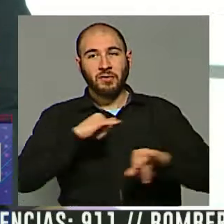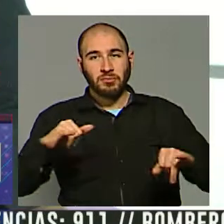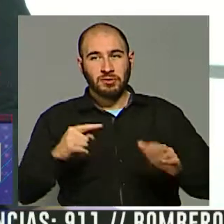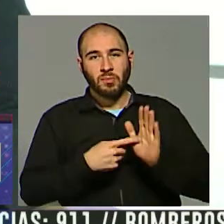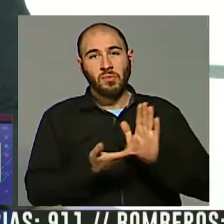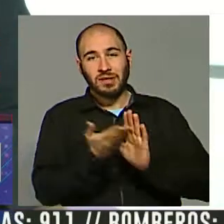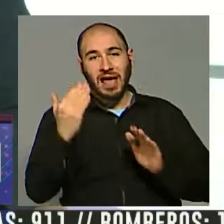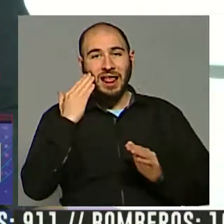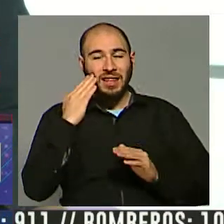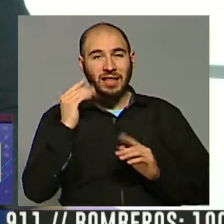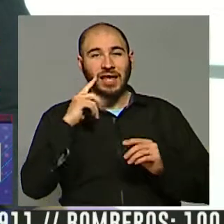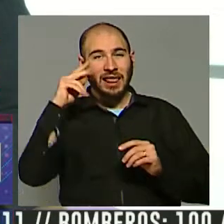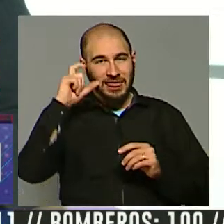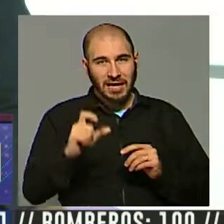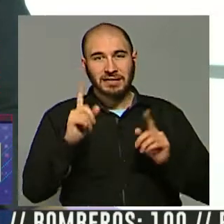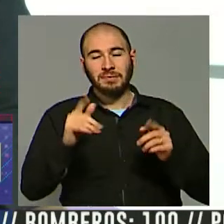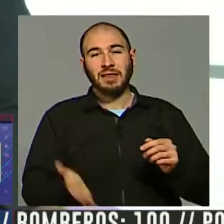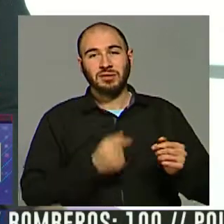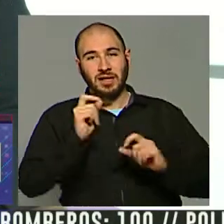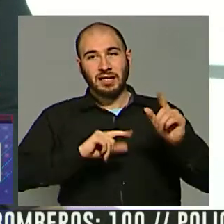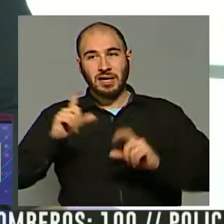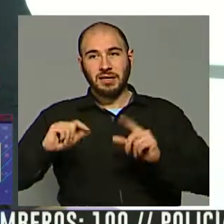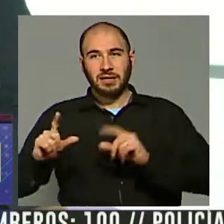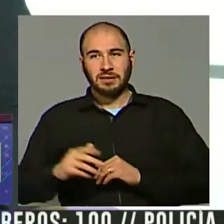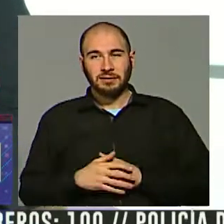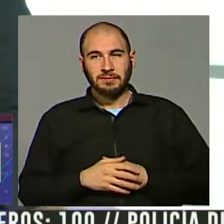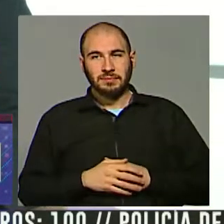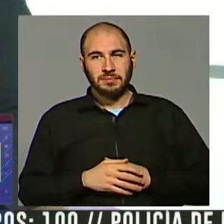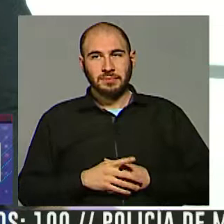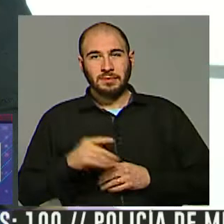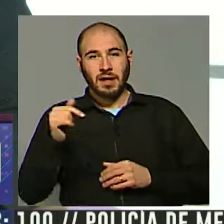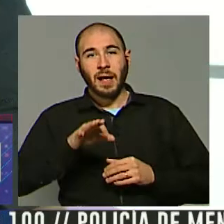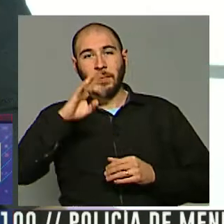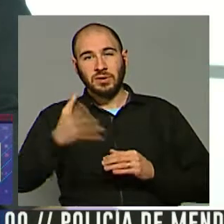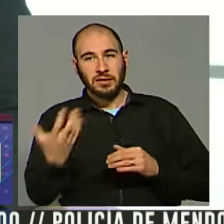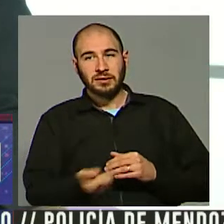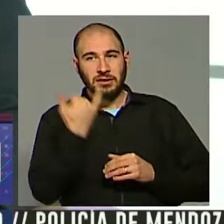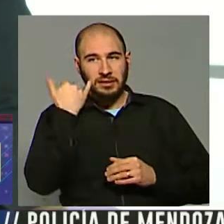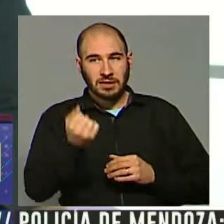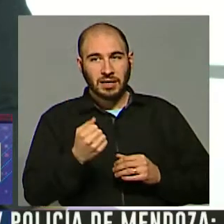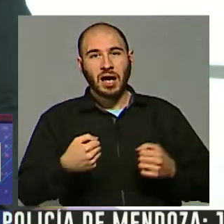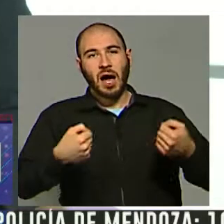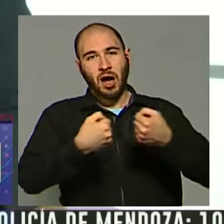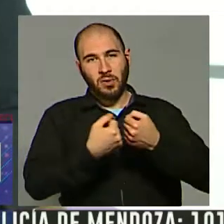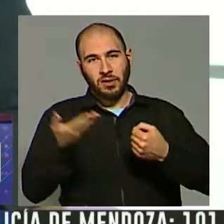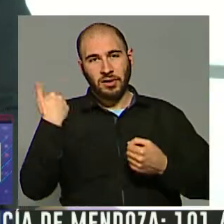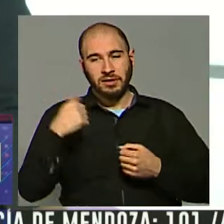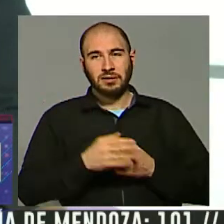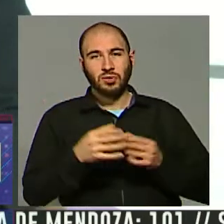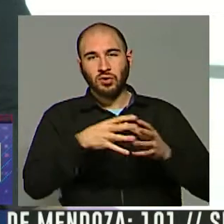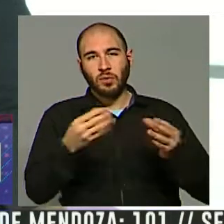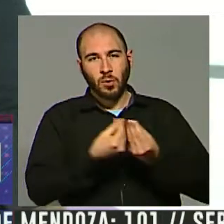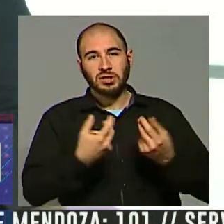publicó en horas de la tarde tanto el INDEC como la Dirección de Estadísticas, se llegó al porcentaje que habían acordado muchos